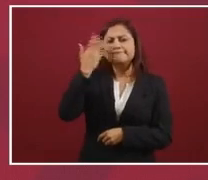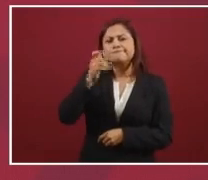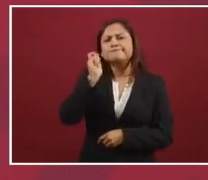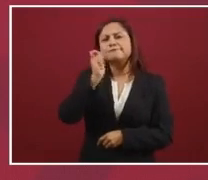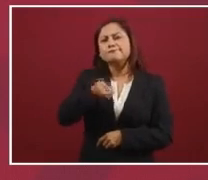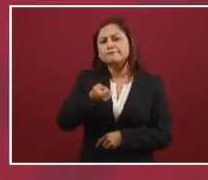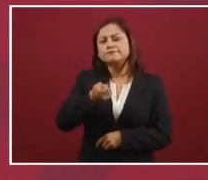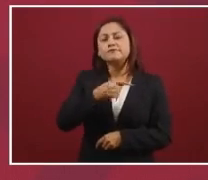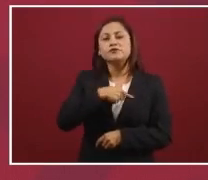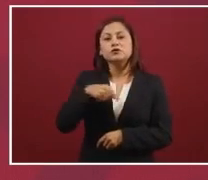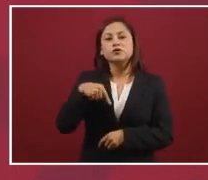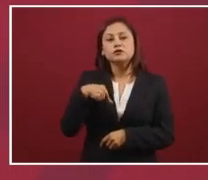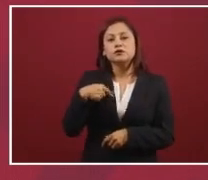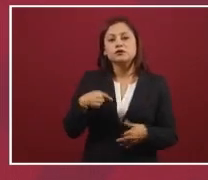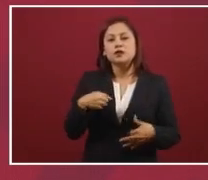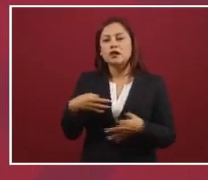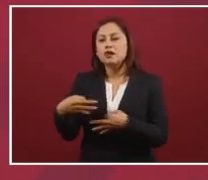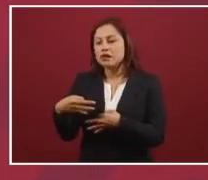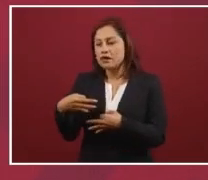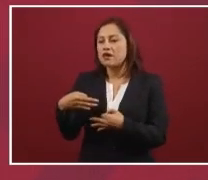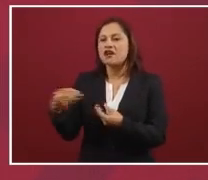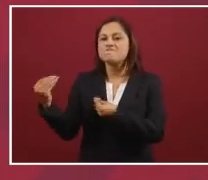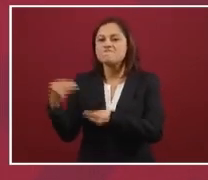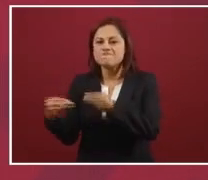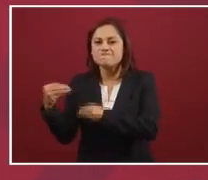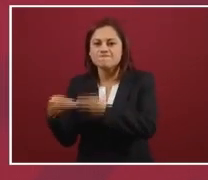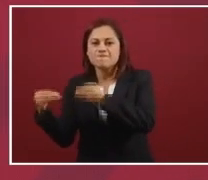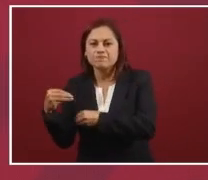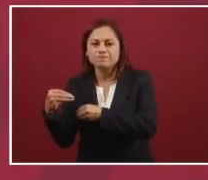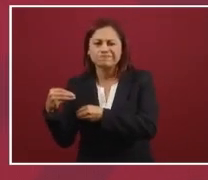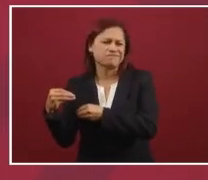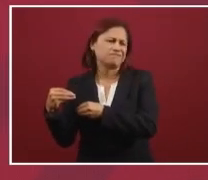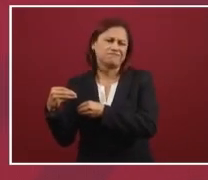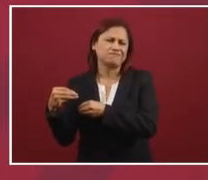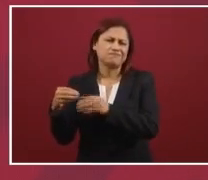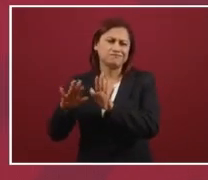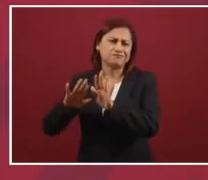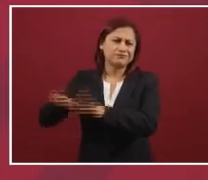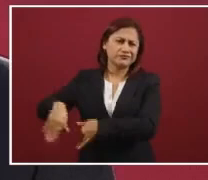que nos enganchemos en eso. No,